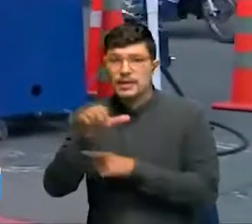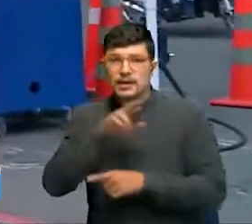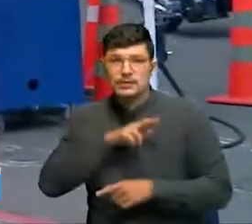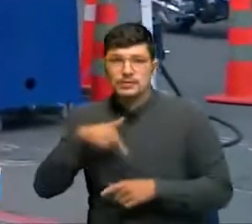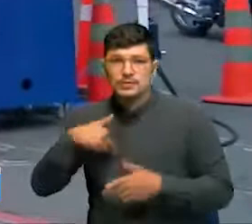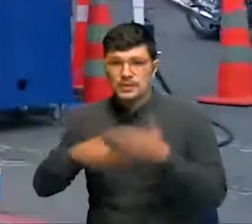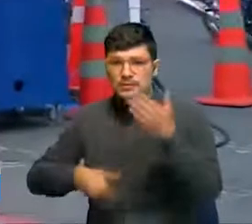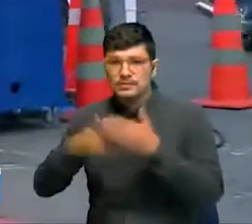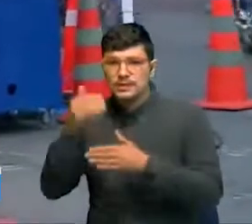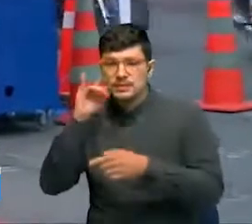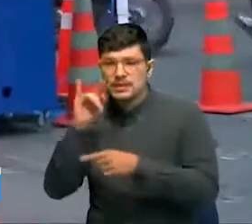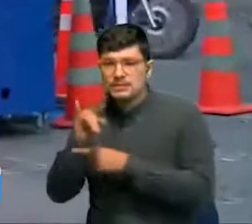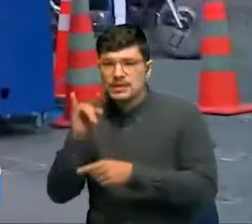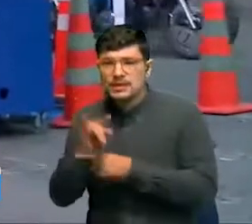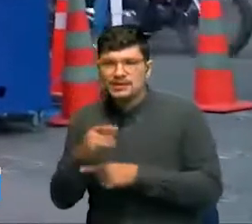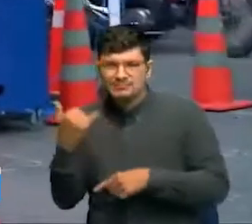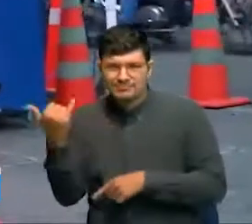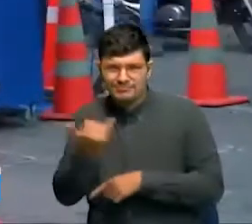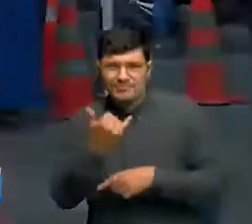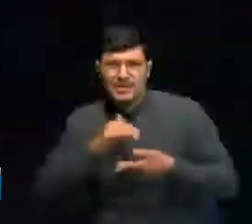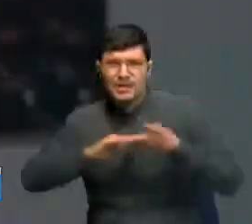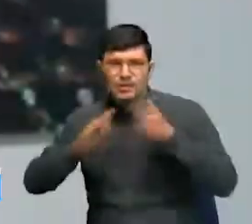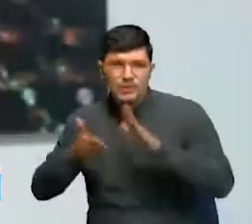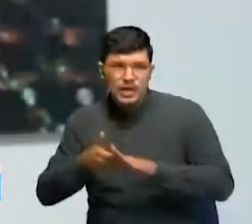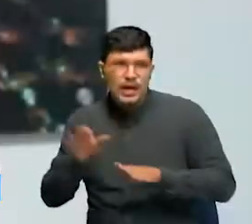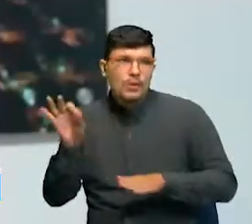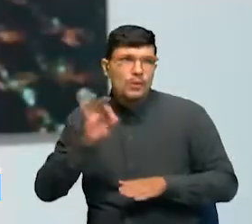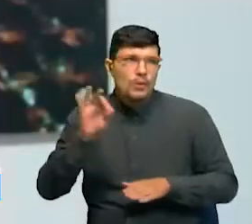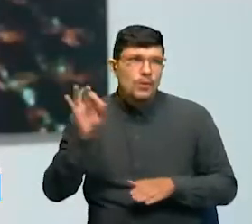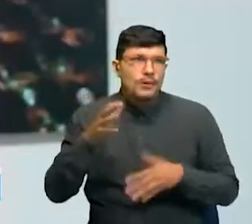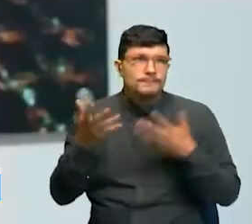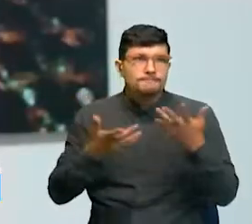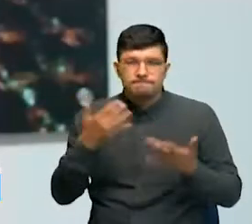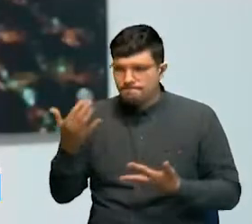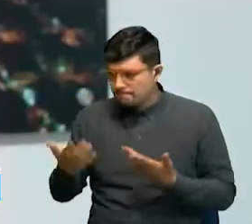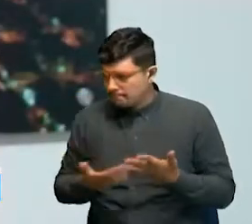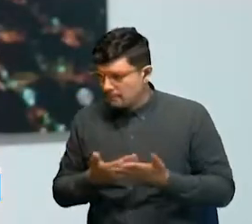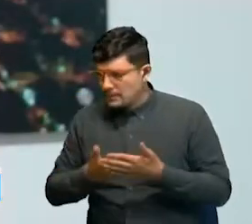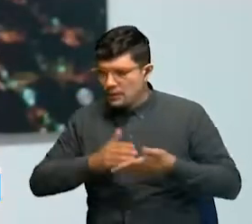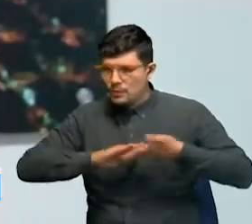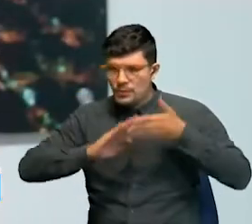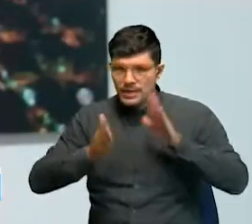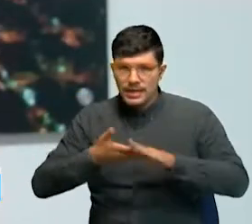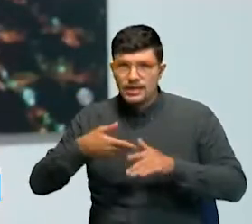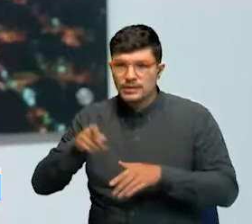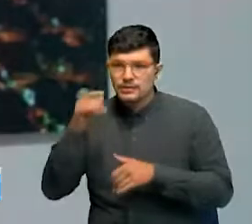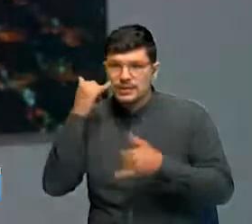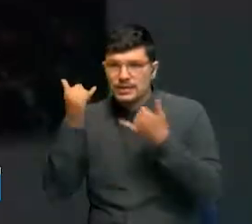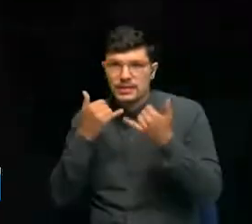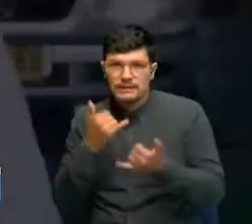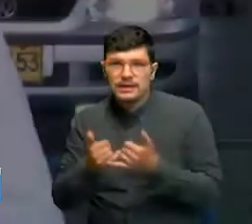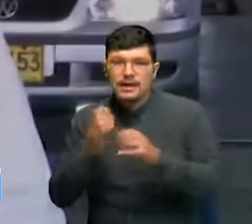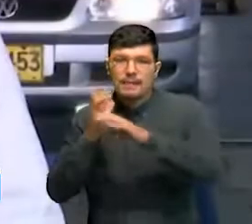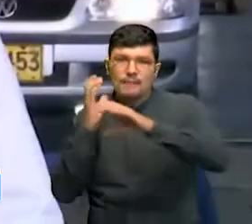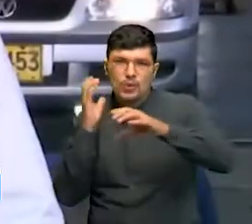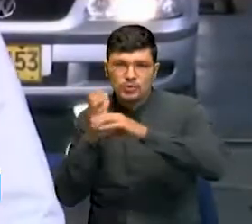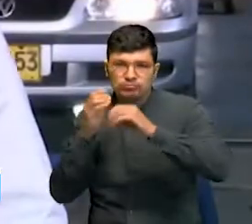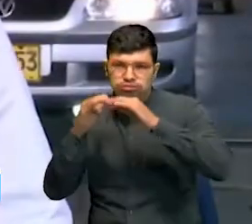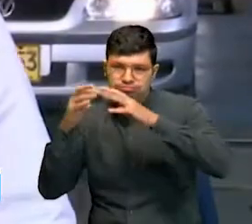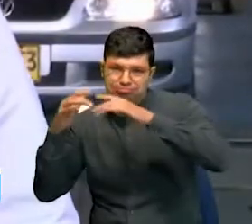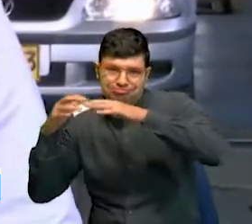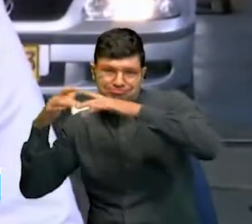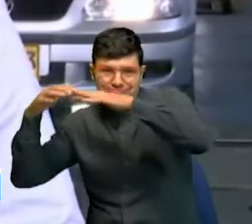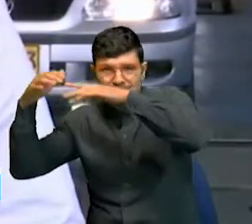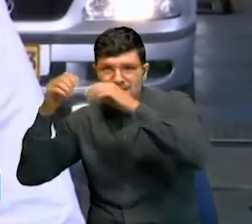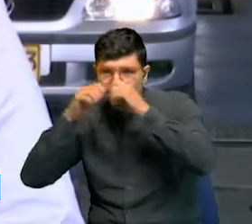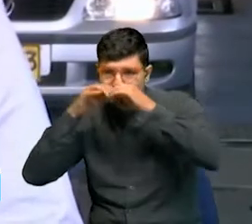el control a lo que la comunidad o lo que la población identifica como buses chimenea. En la